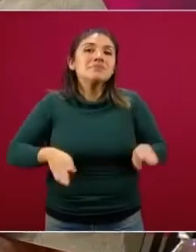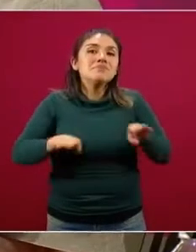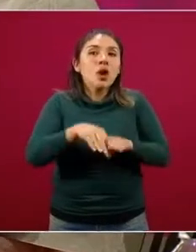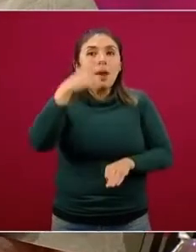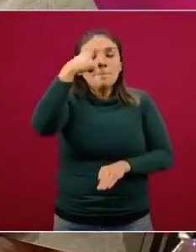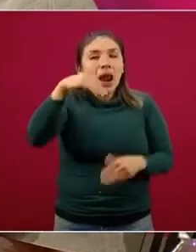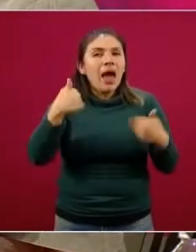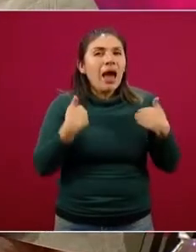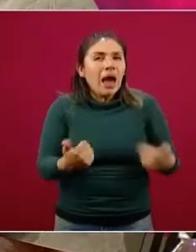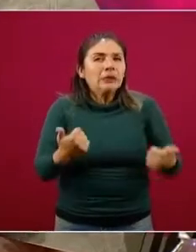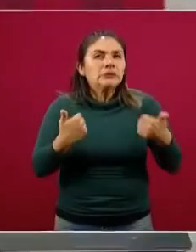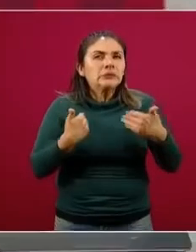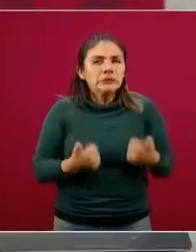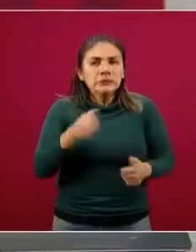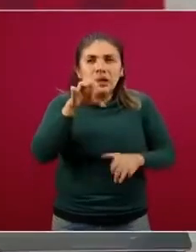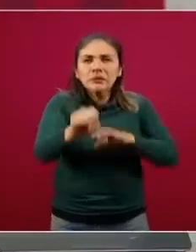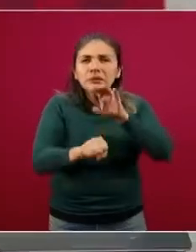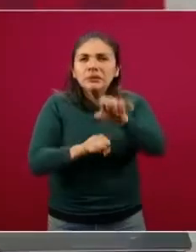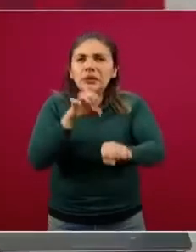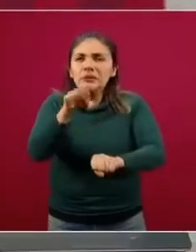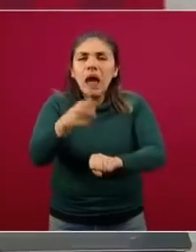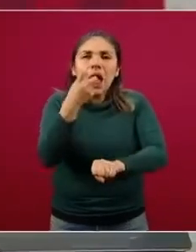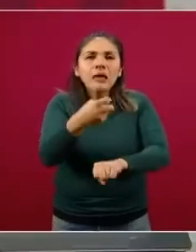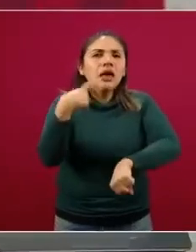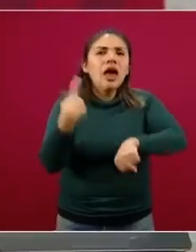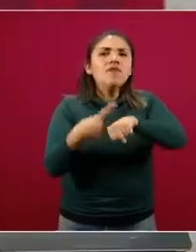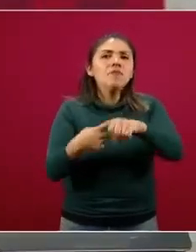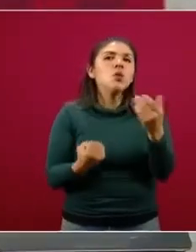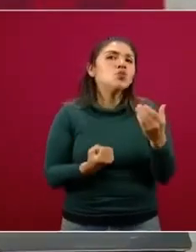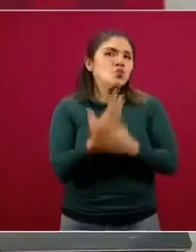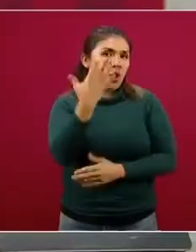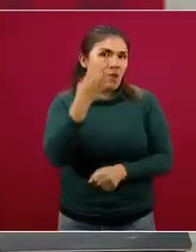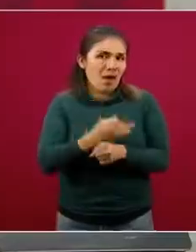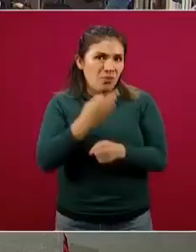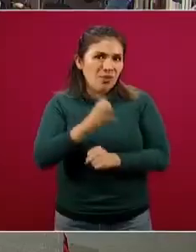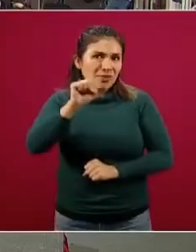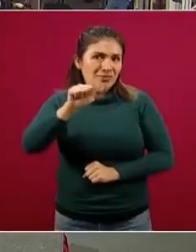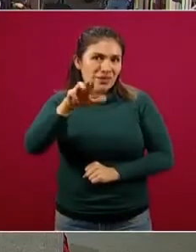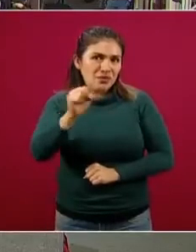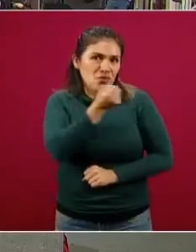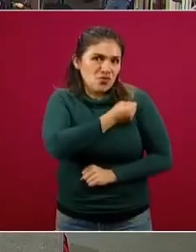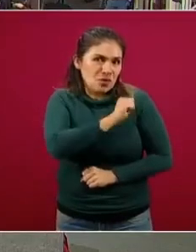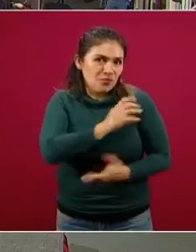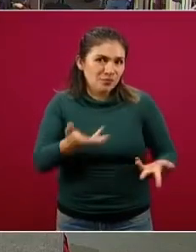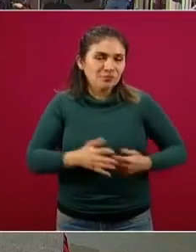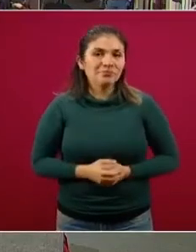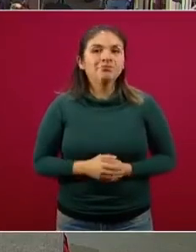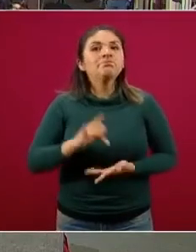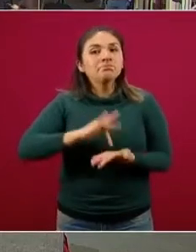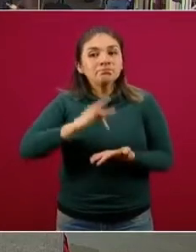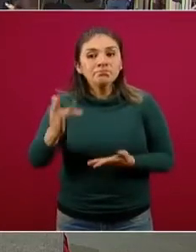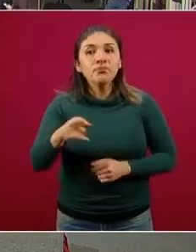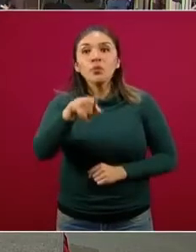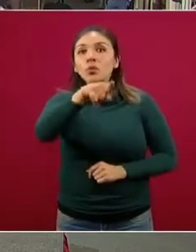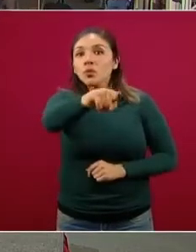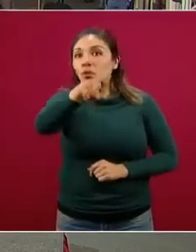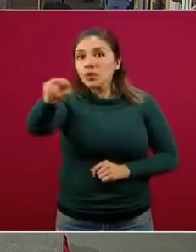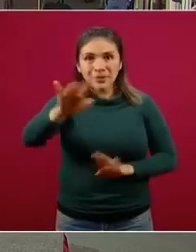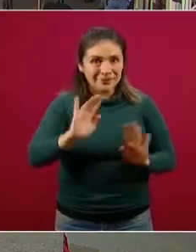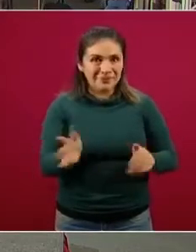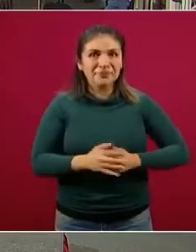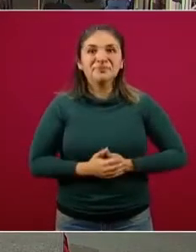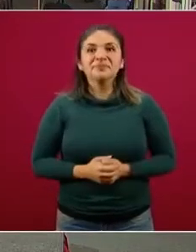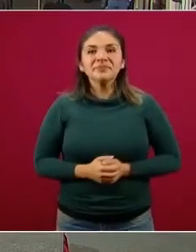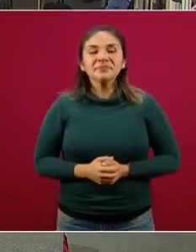entendiendo progresivamente el fenómeno de salud. Gracias. Usted y usted, que